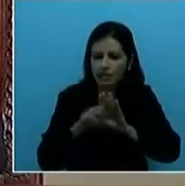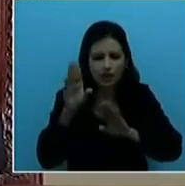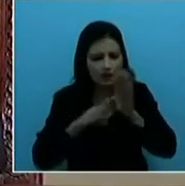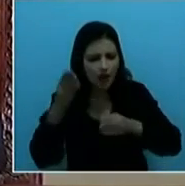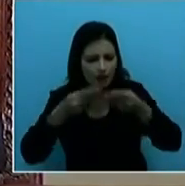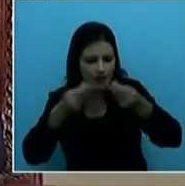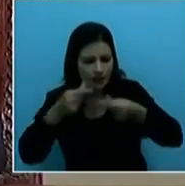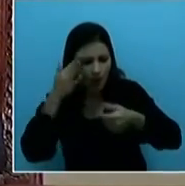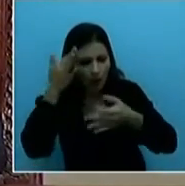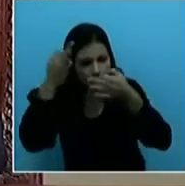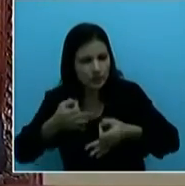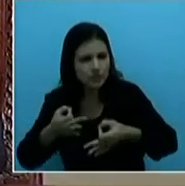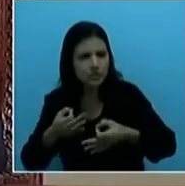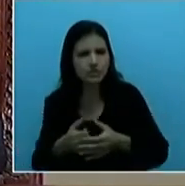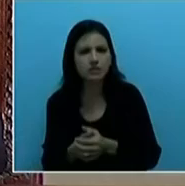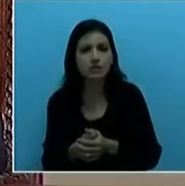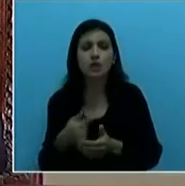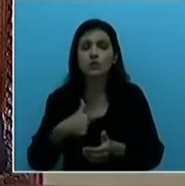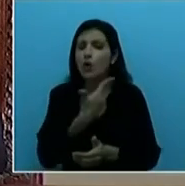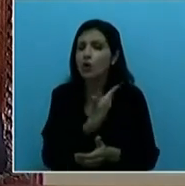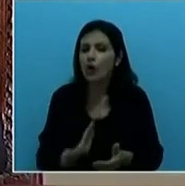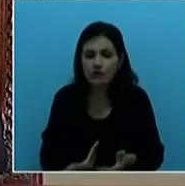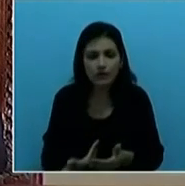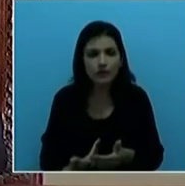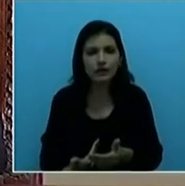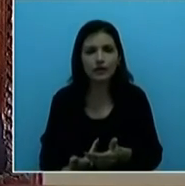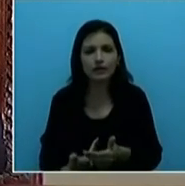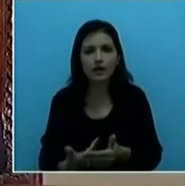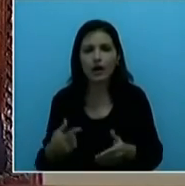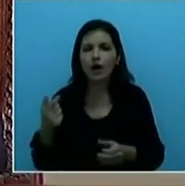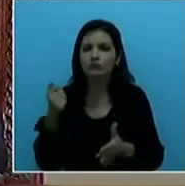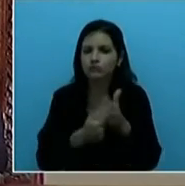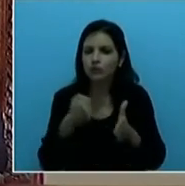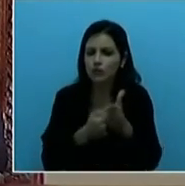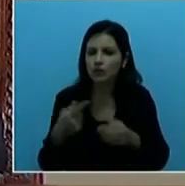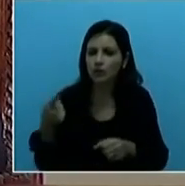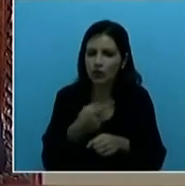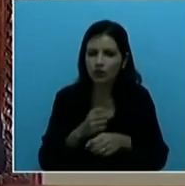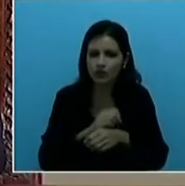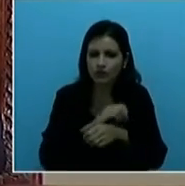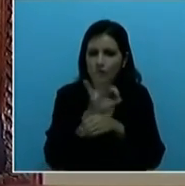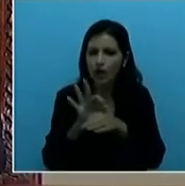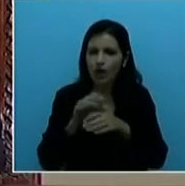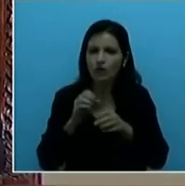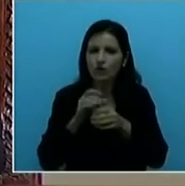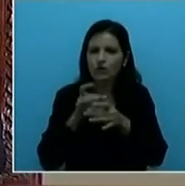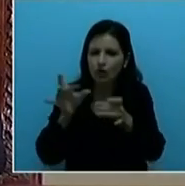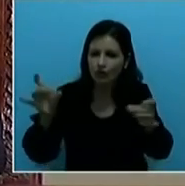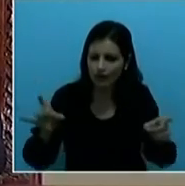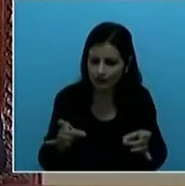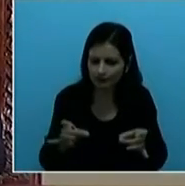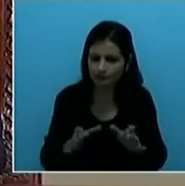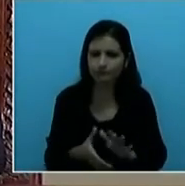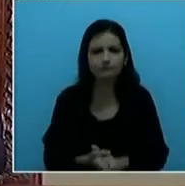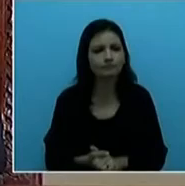justicia en mi caso gobernar luchando contra el cobista créanme que será una